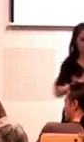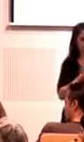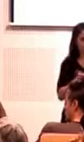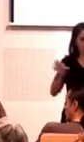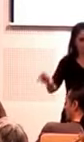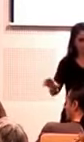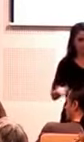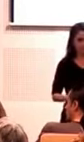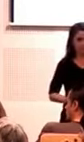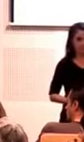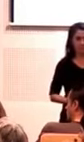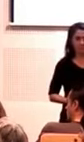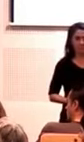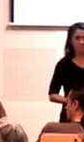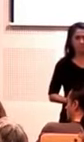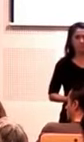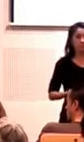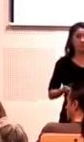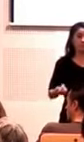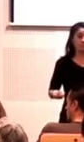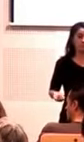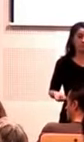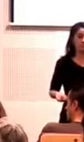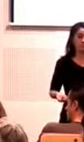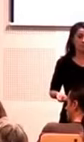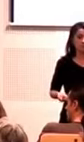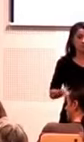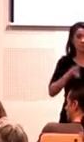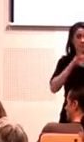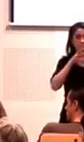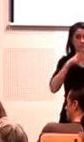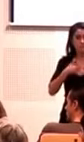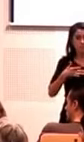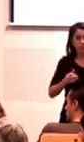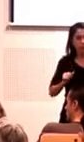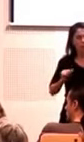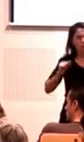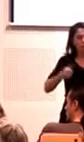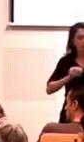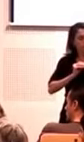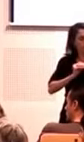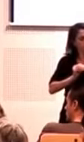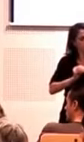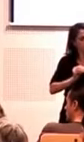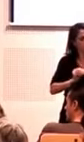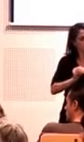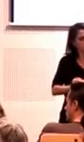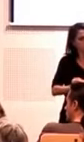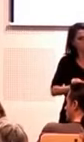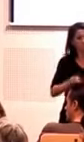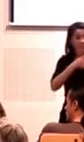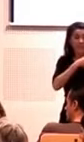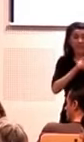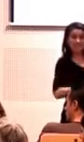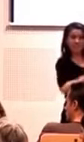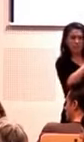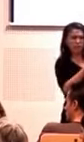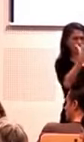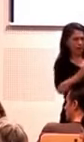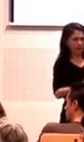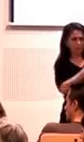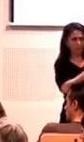tal. Y bueno, se están empezando a desarrollar cosas. En Estados Unidos hay mucho juguete adaptado, hay